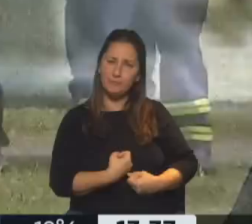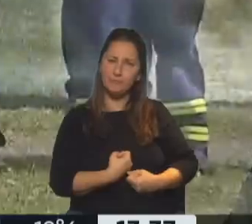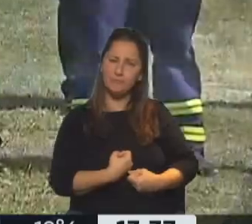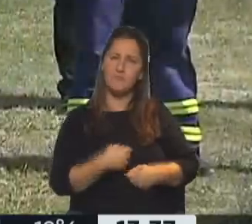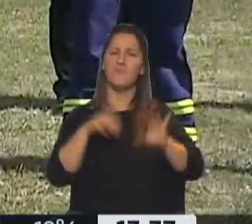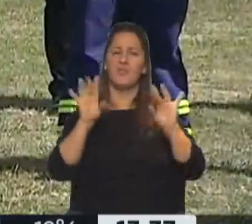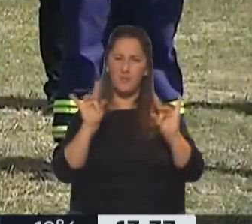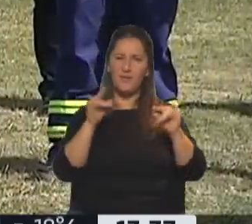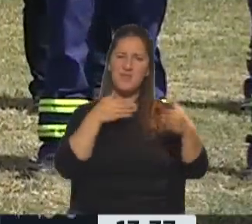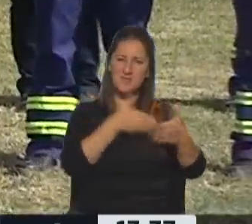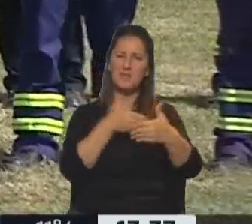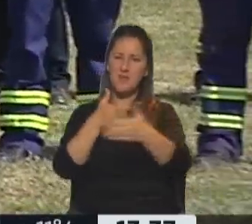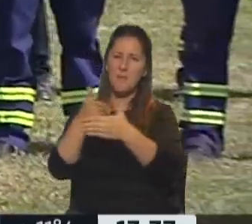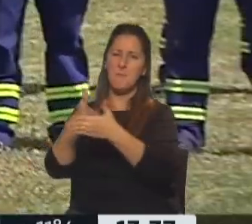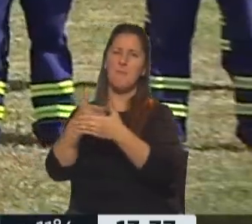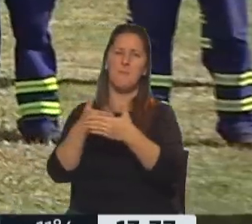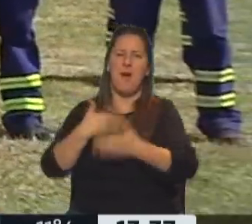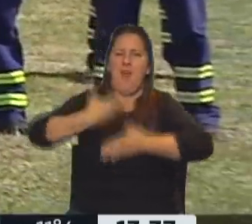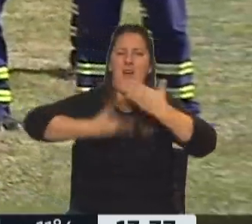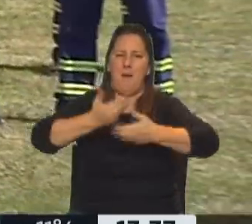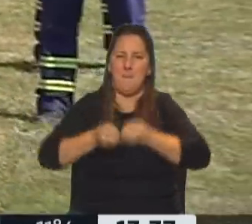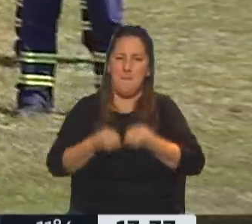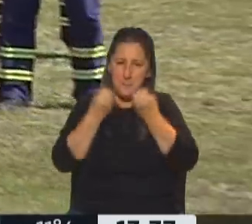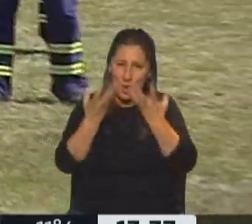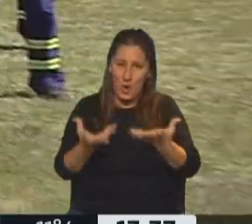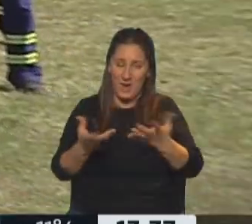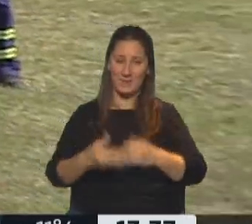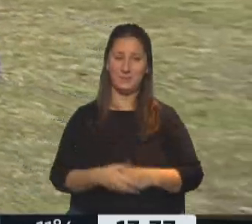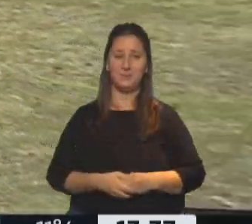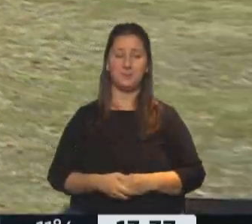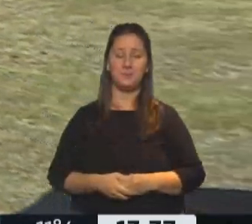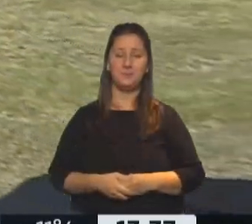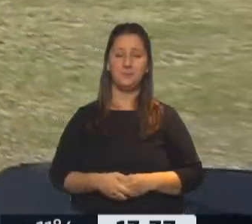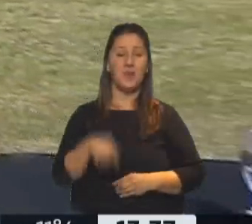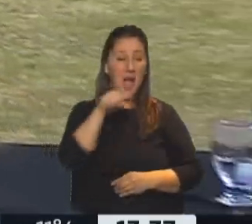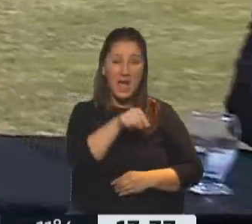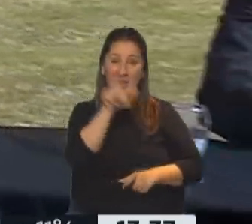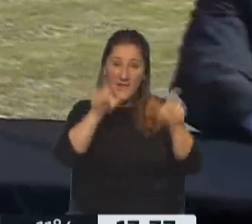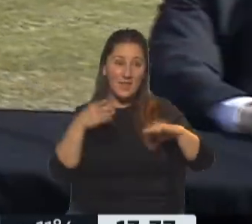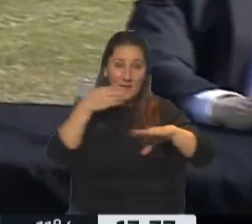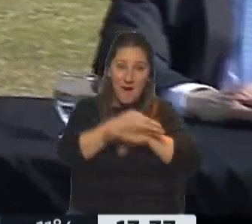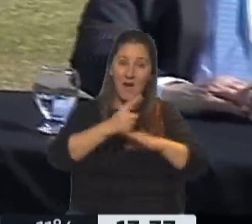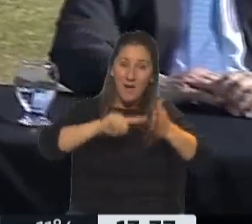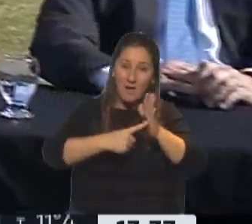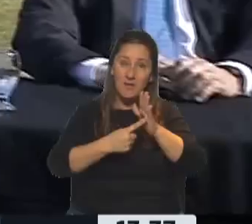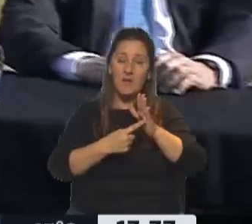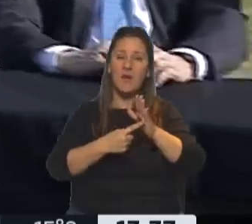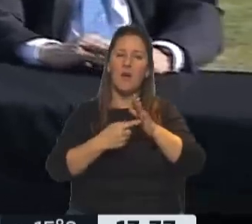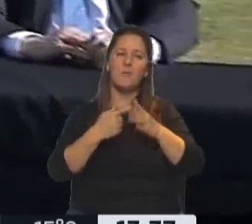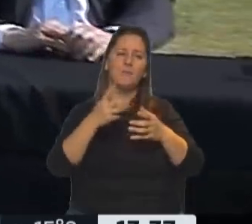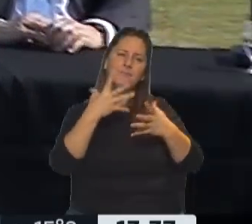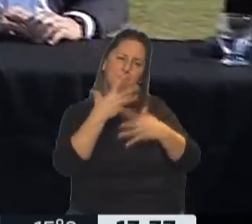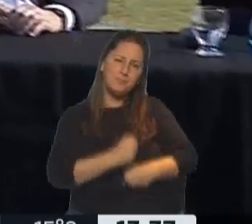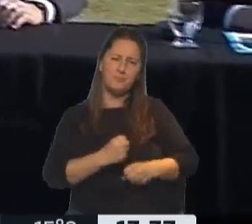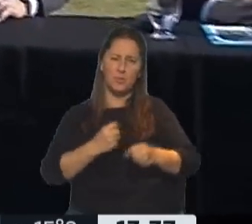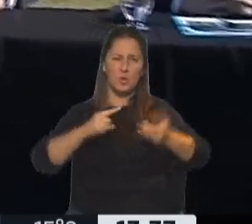mucha dificultad para poder crecer. Y allí terminan frustrados en